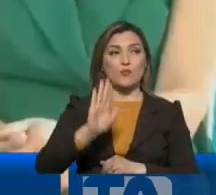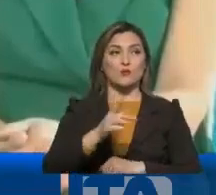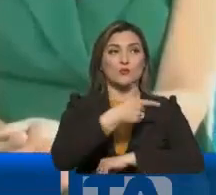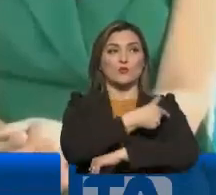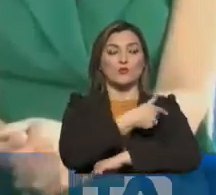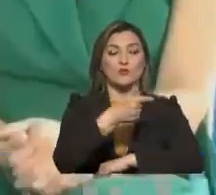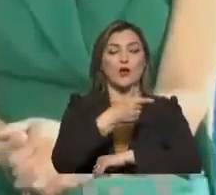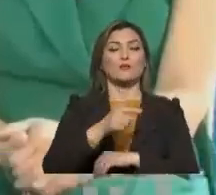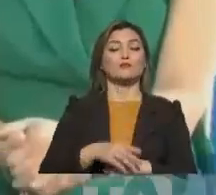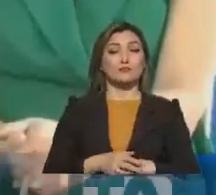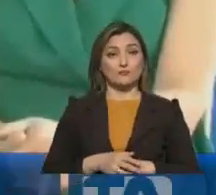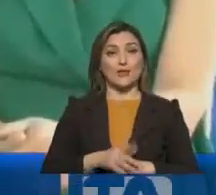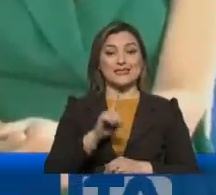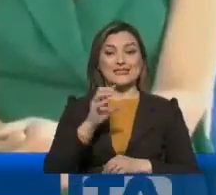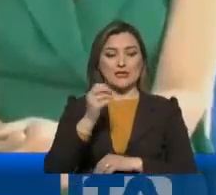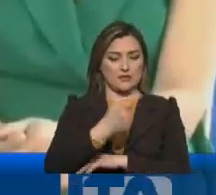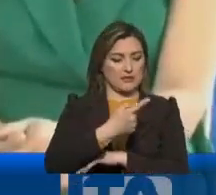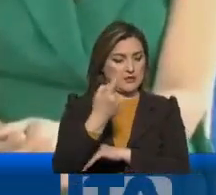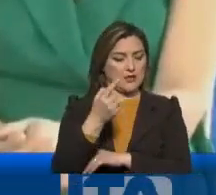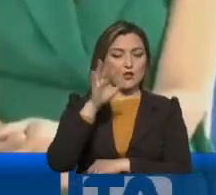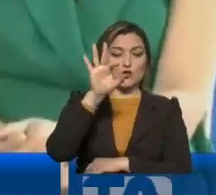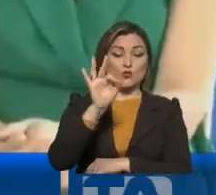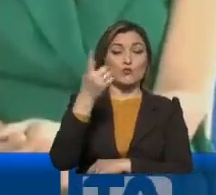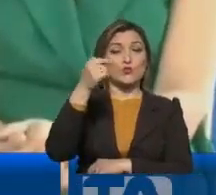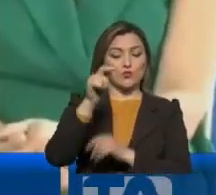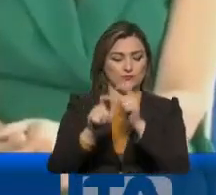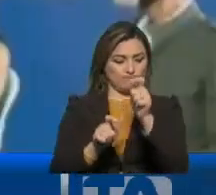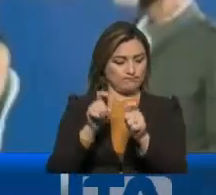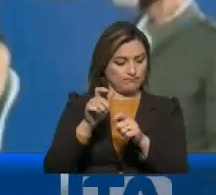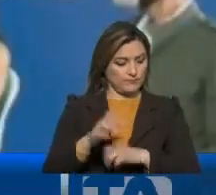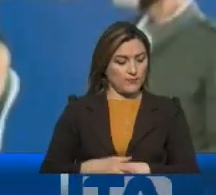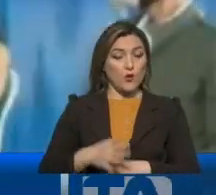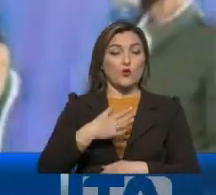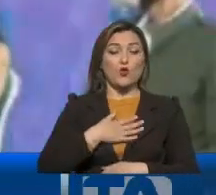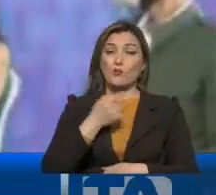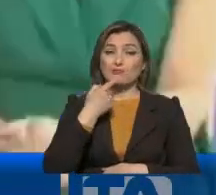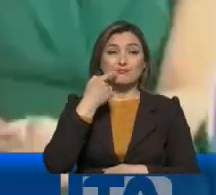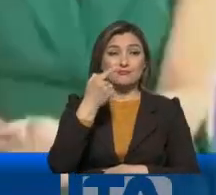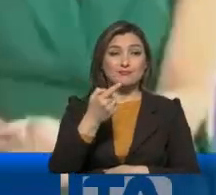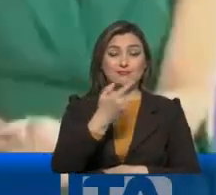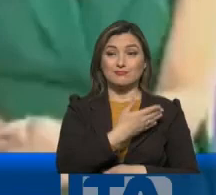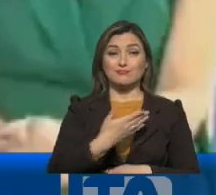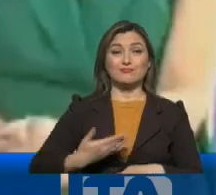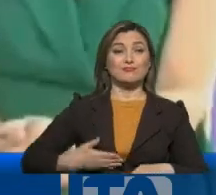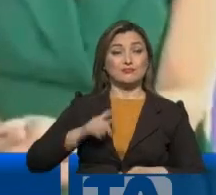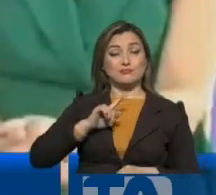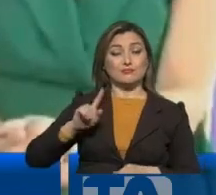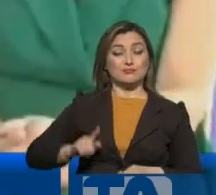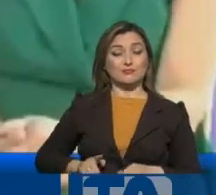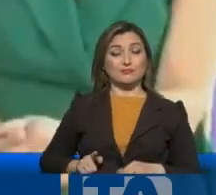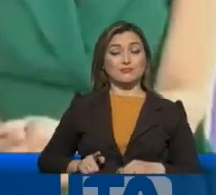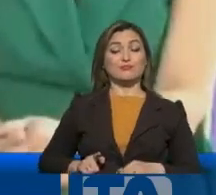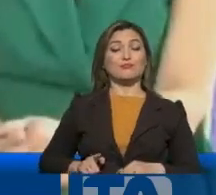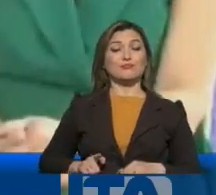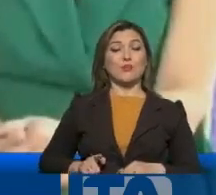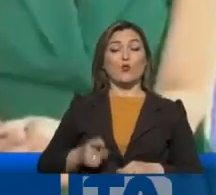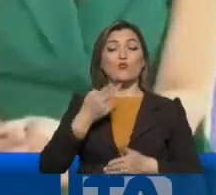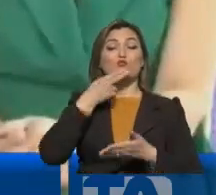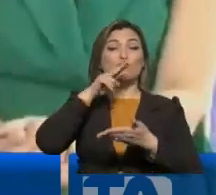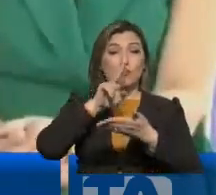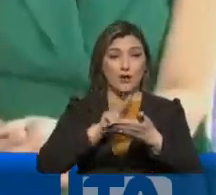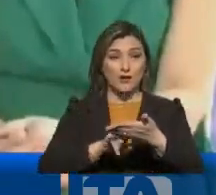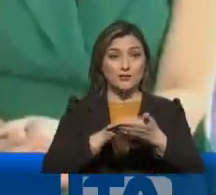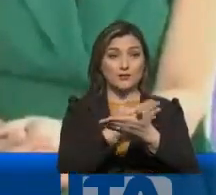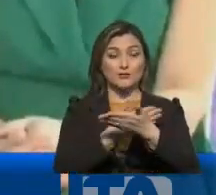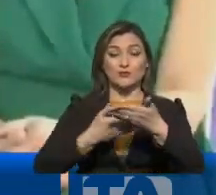necesitamos más vacunas le he dicho al presidente sin pin igualmente dirigido una carta al